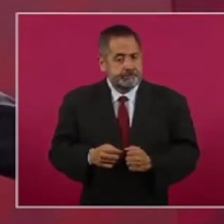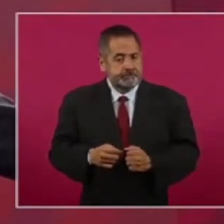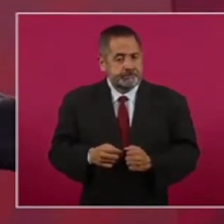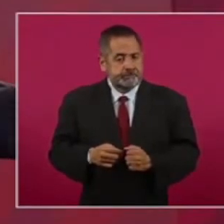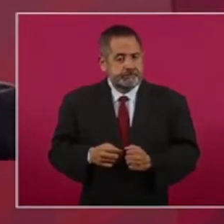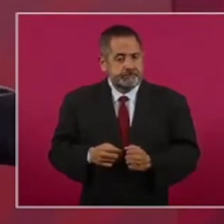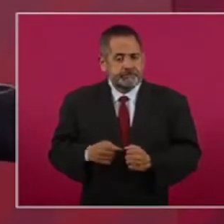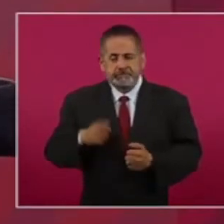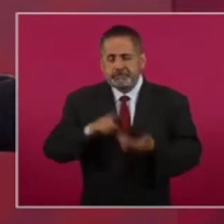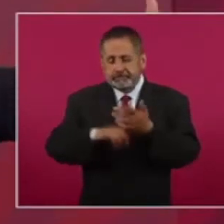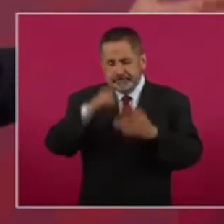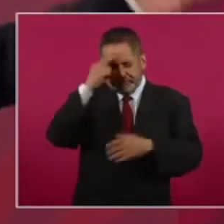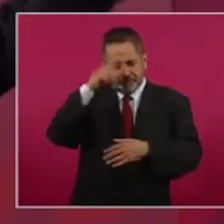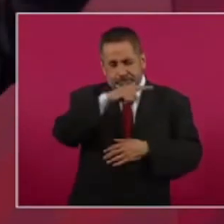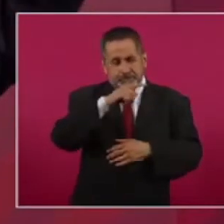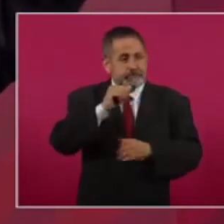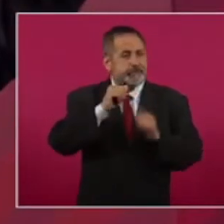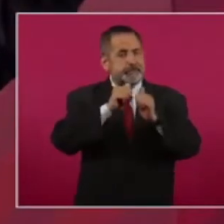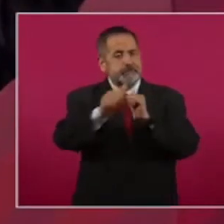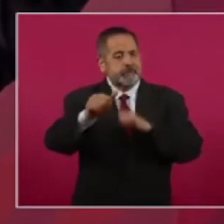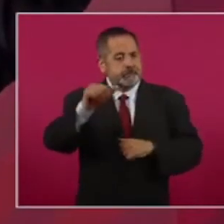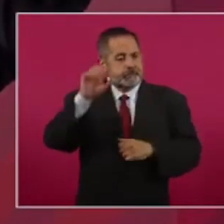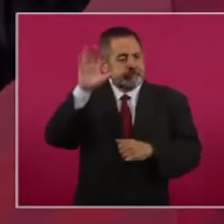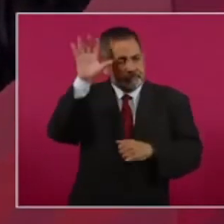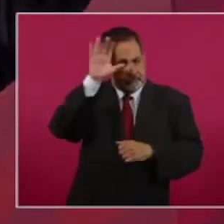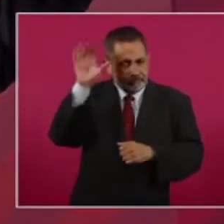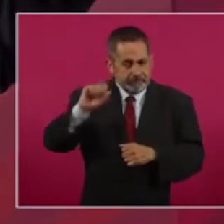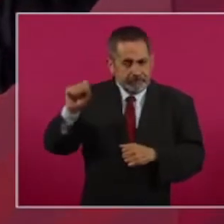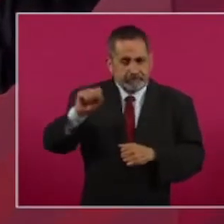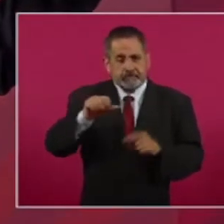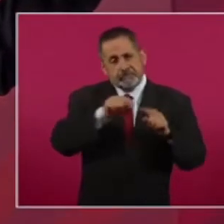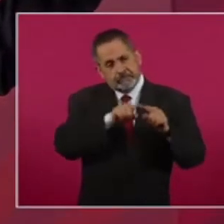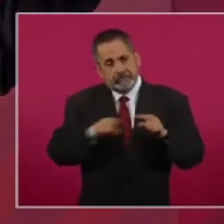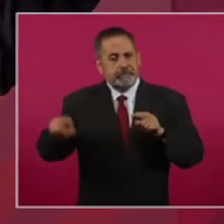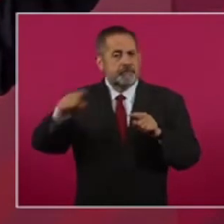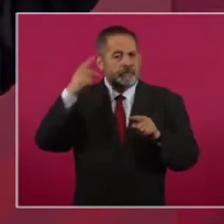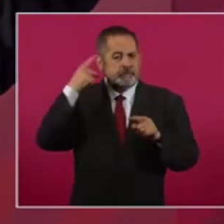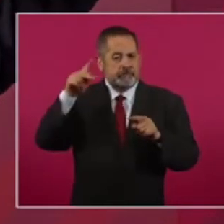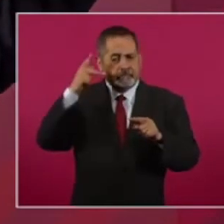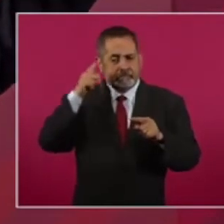de Morelos y las que iban a Puebla,